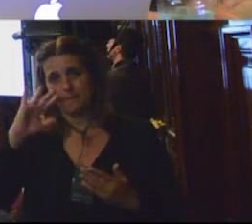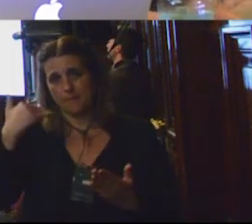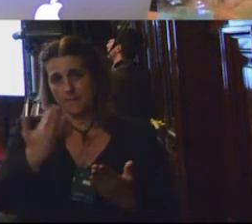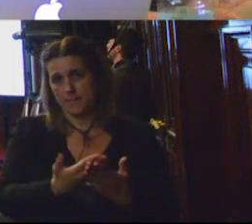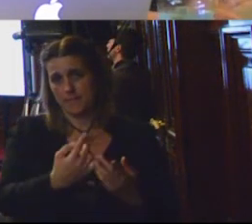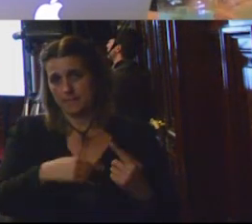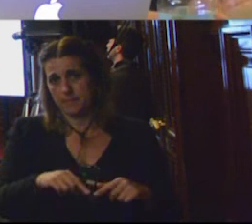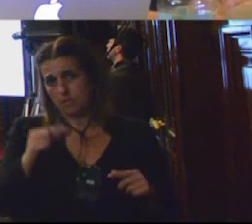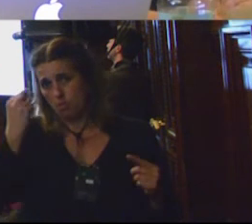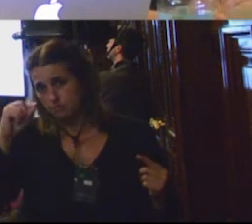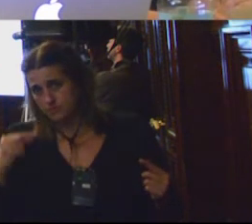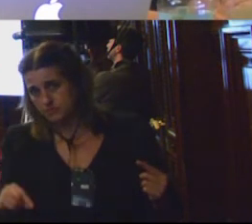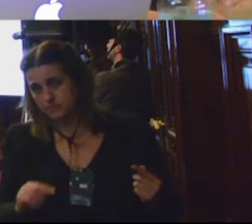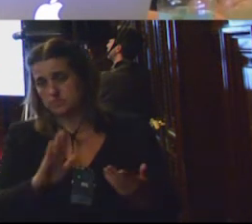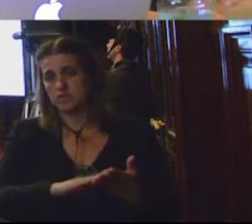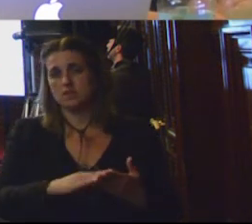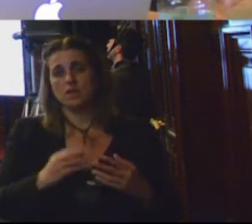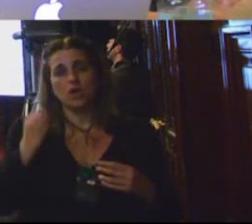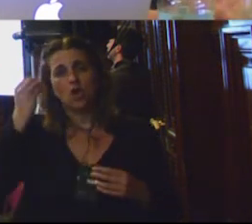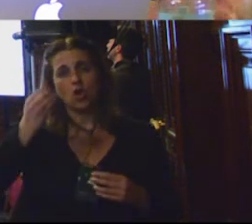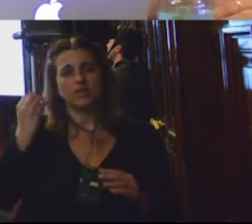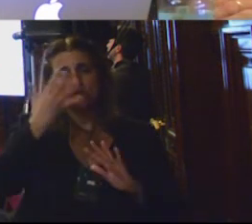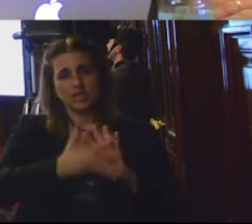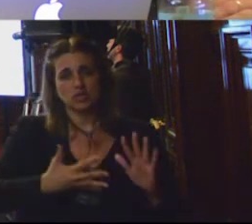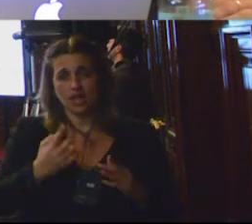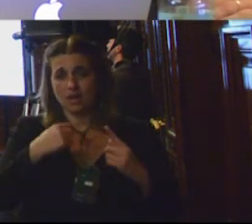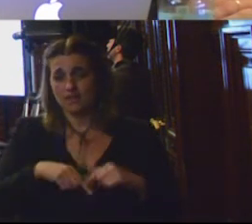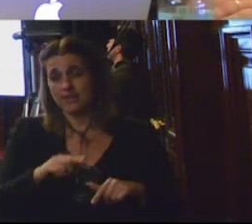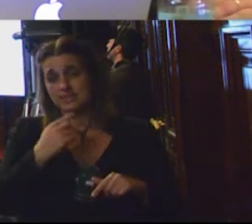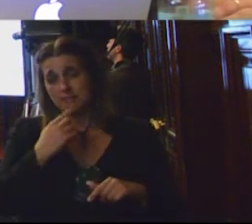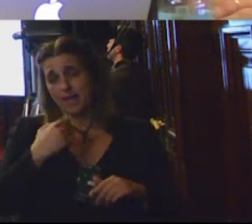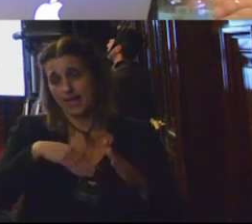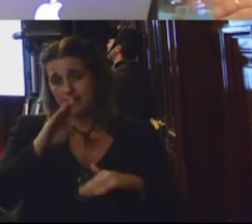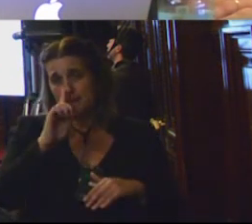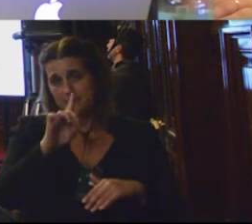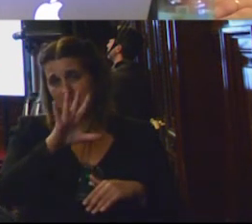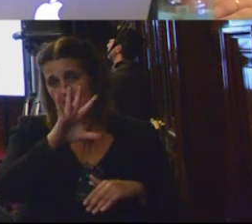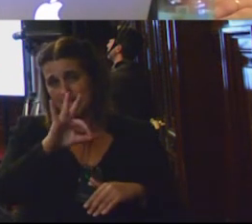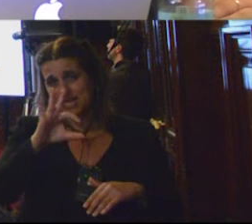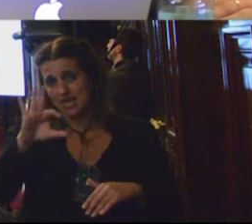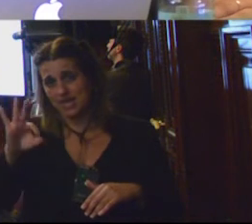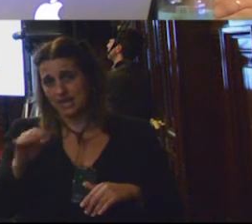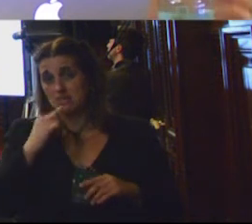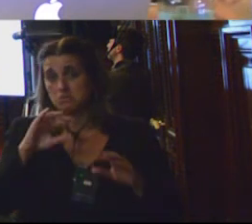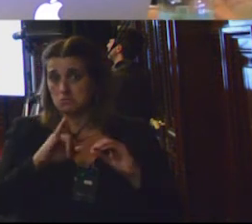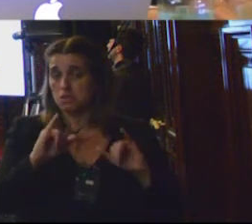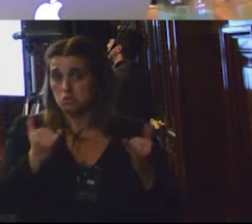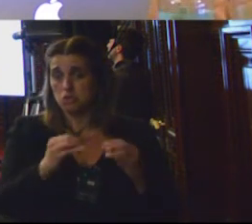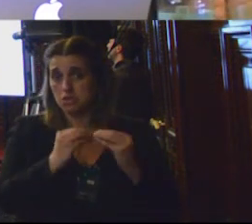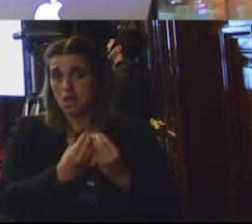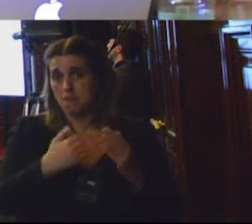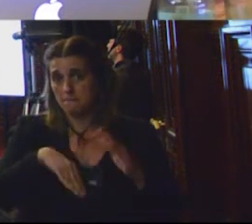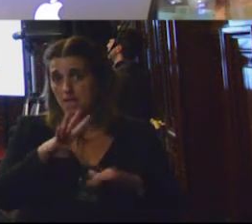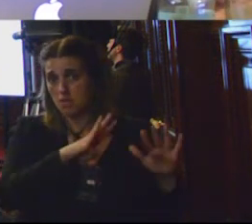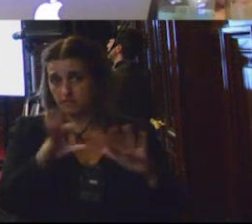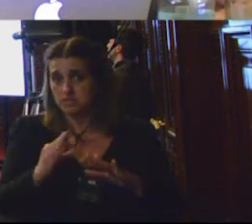del Congreso Nacional. De esas más de 1.500 enmiendas, cerca de 900 fueron acatadas e incorporadas al